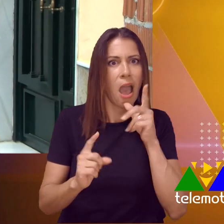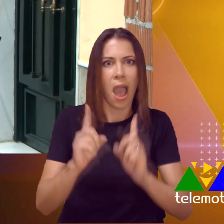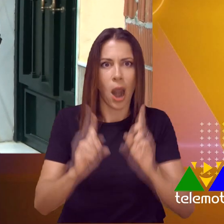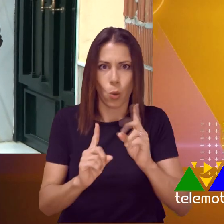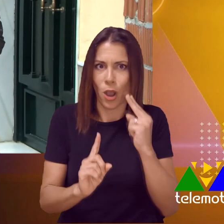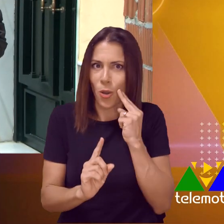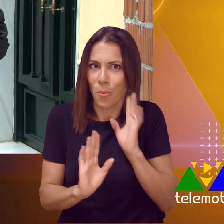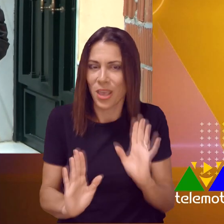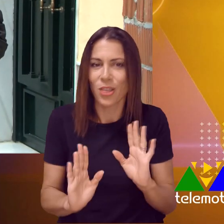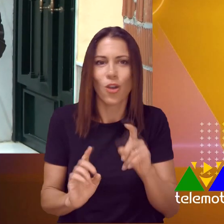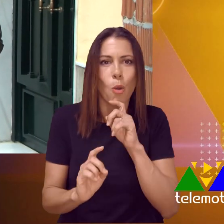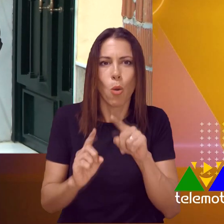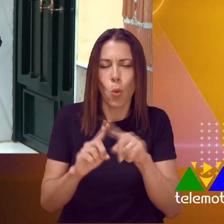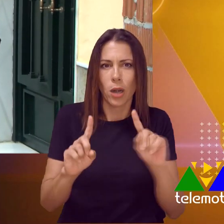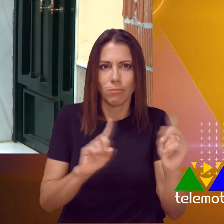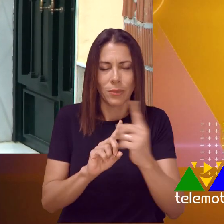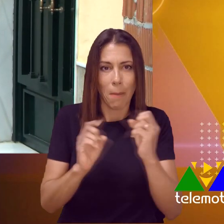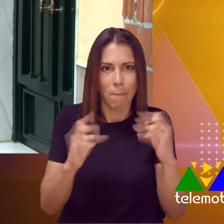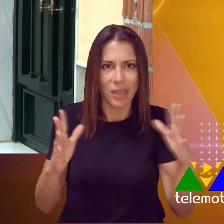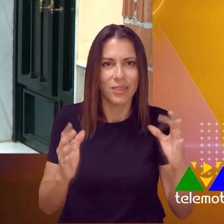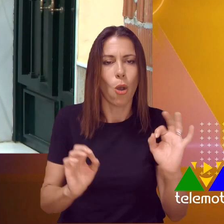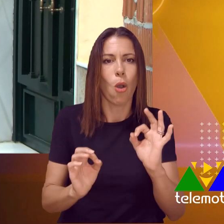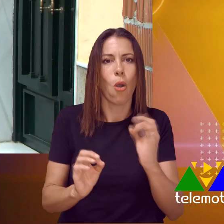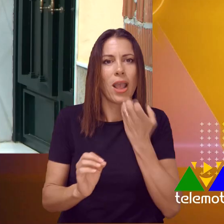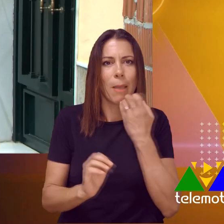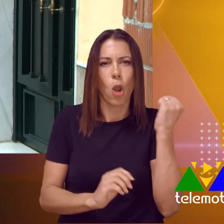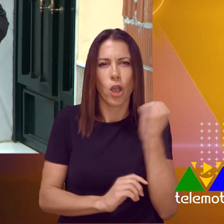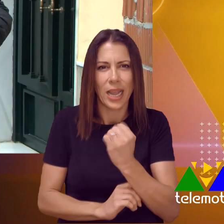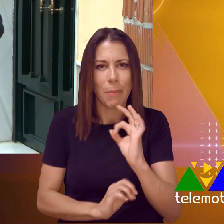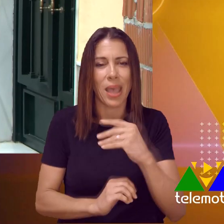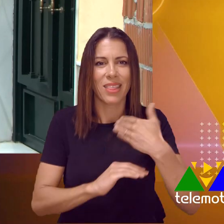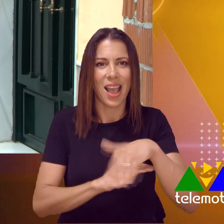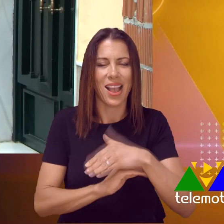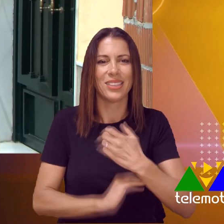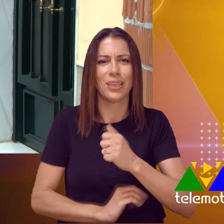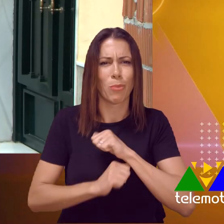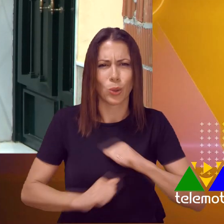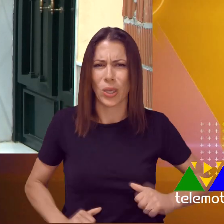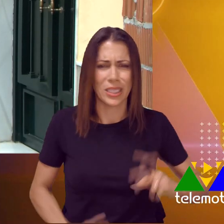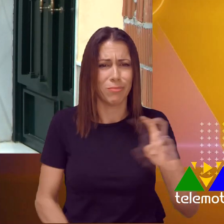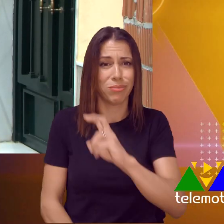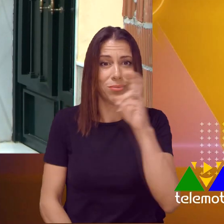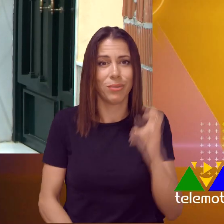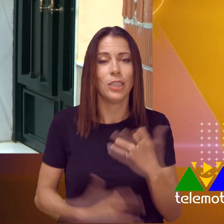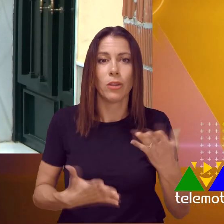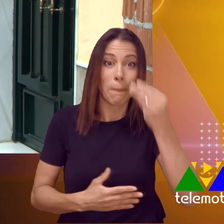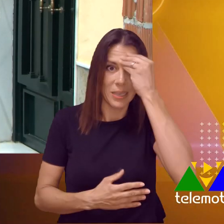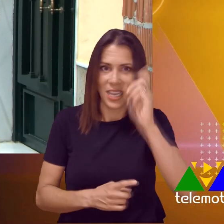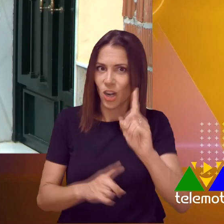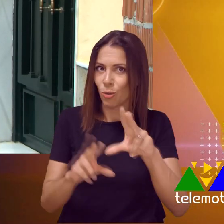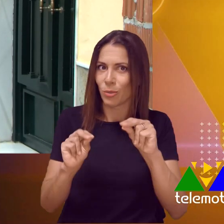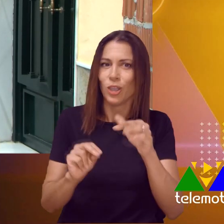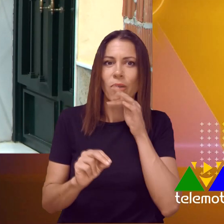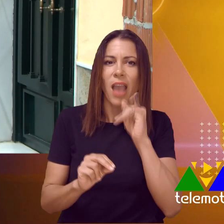como el espanto, como los tesoros, como el crimen de la calle Portugueses, etcétera, etcétera. Y no crean que hemos terminado, porque todavía quedan muchas más